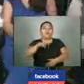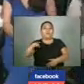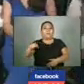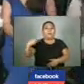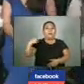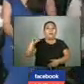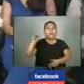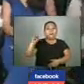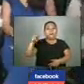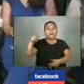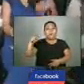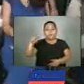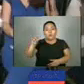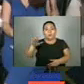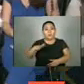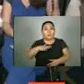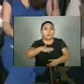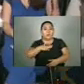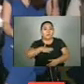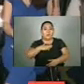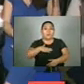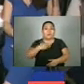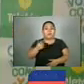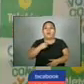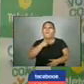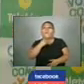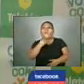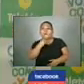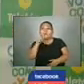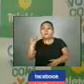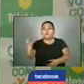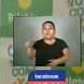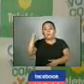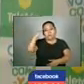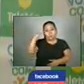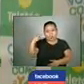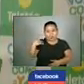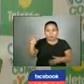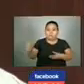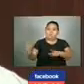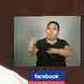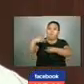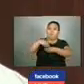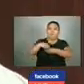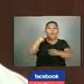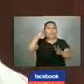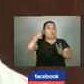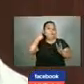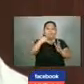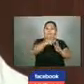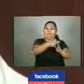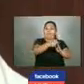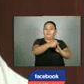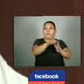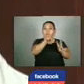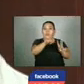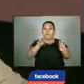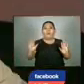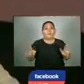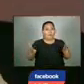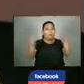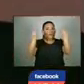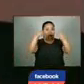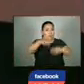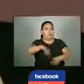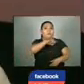campaña, que nuevamente cuenta con la voz de Ana Ludada. A ella se suman Alexis Fernández y Javi Mendoza, artistas